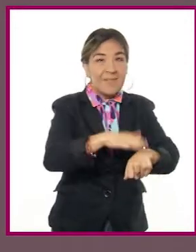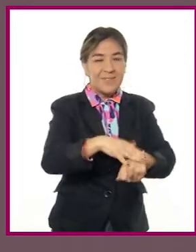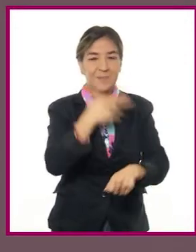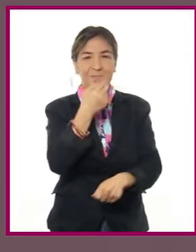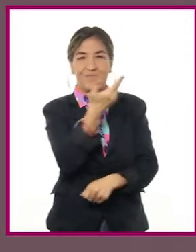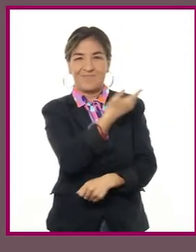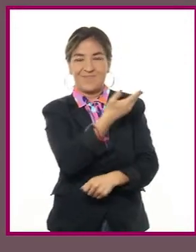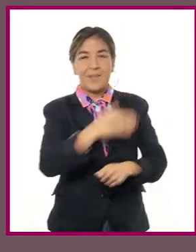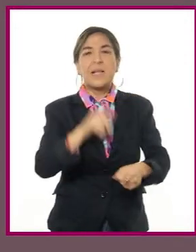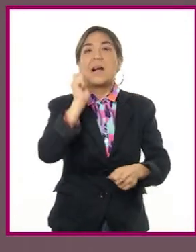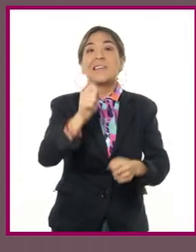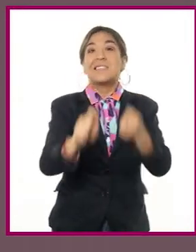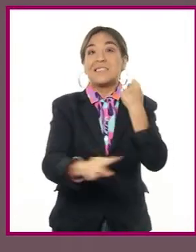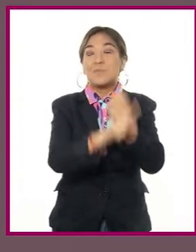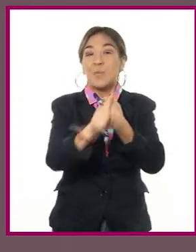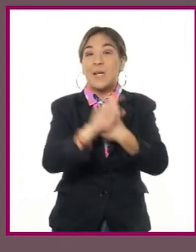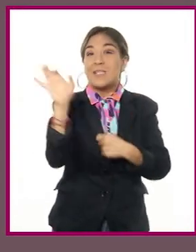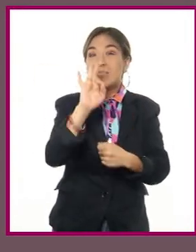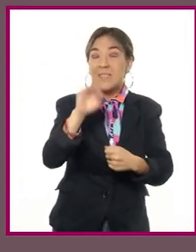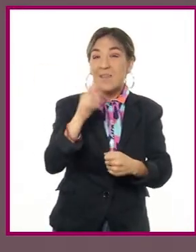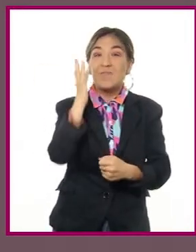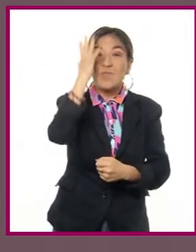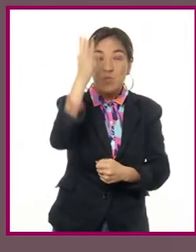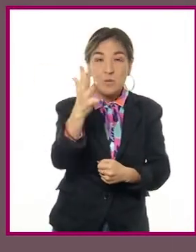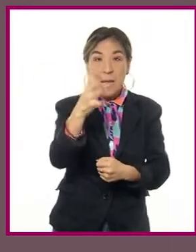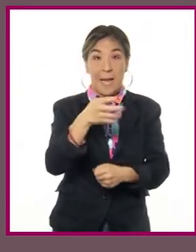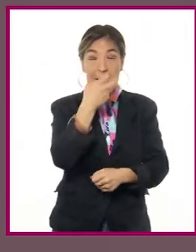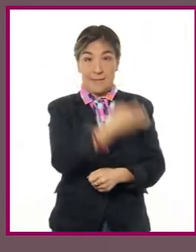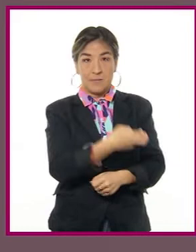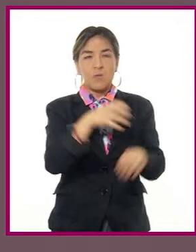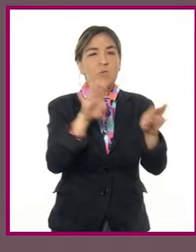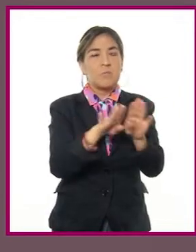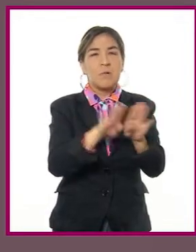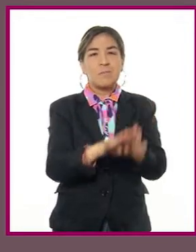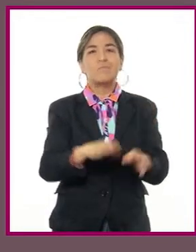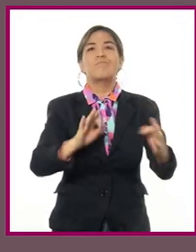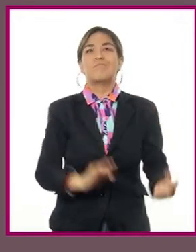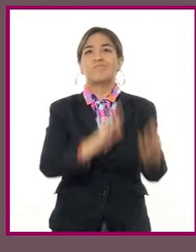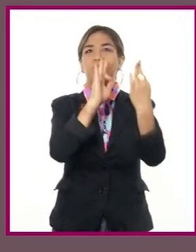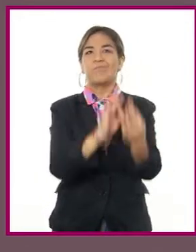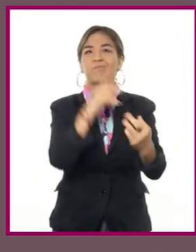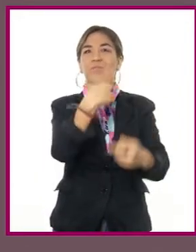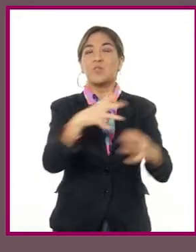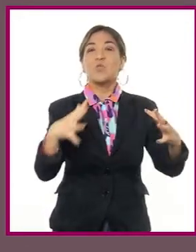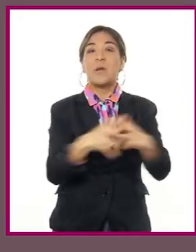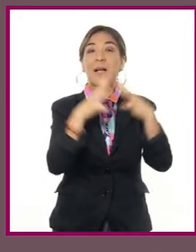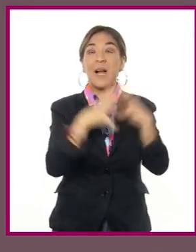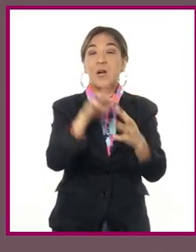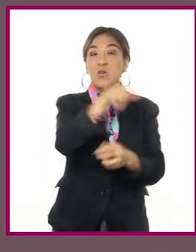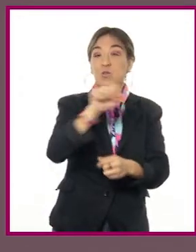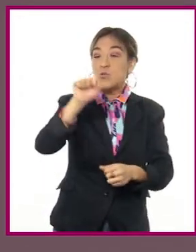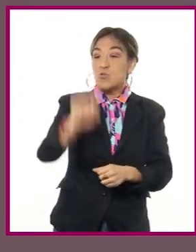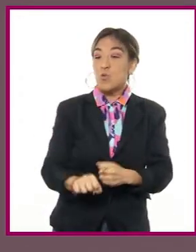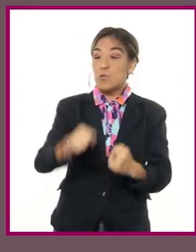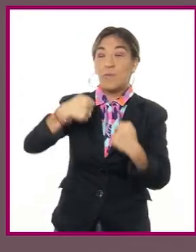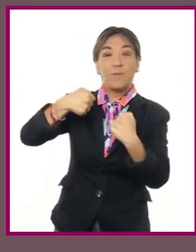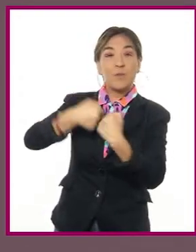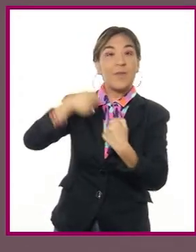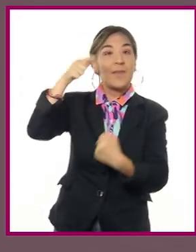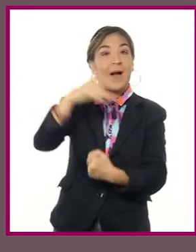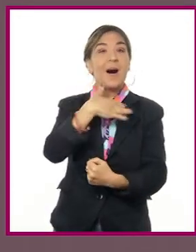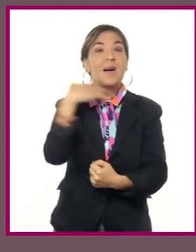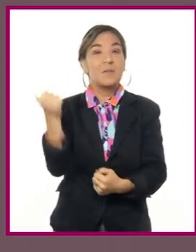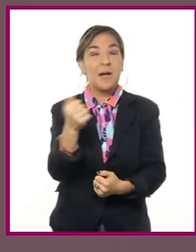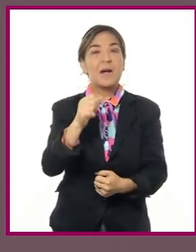sobre lo que podría ocurrir: el surgimiento de un frente de guerra al sur de su frontera y la disposición de Alemania